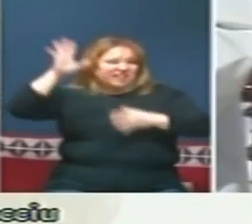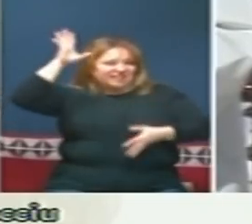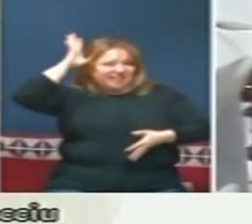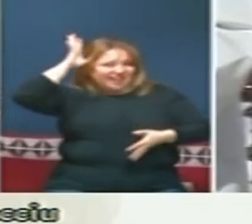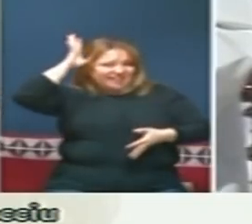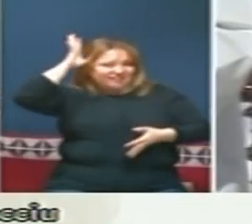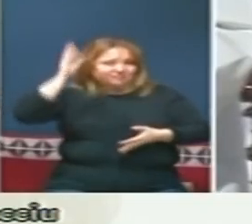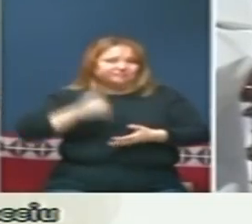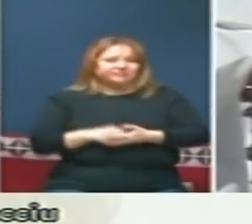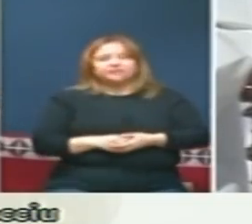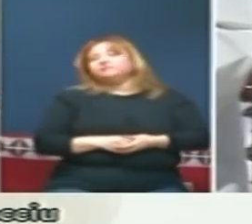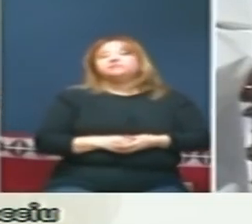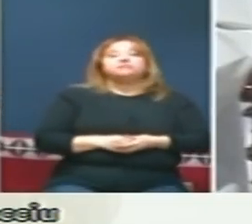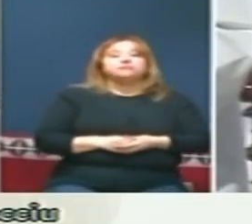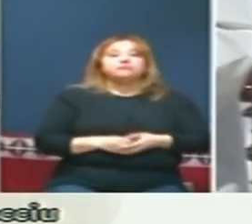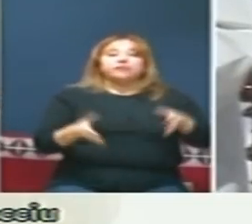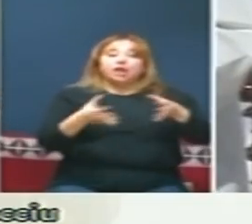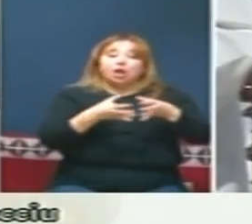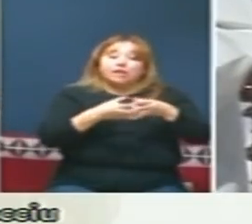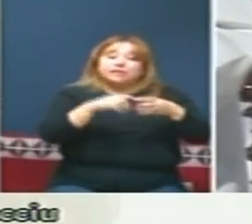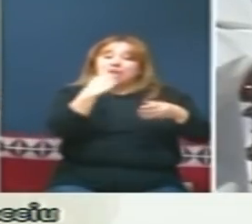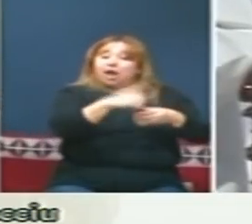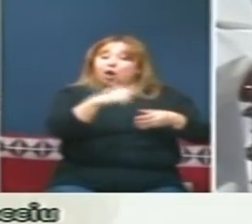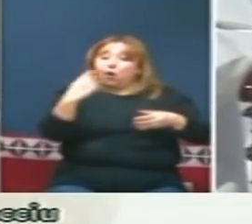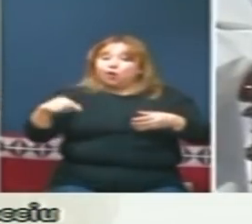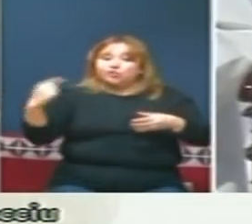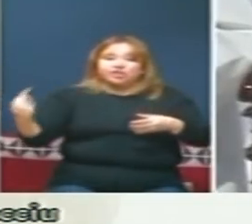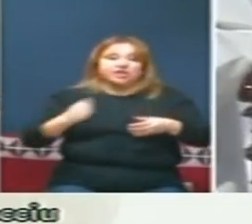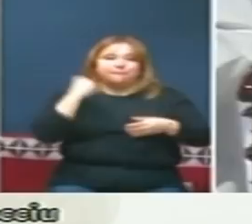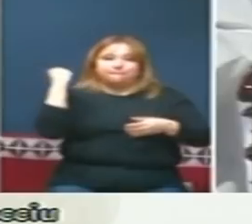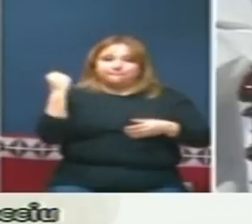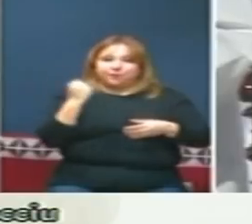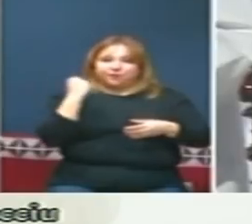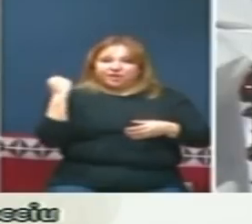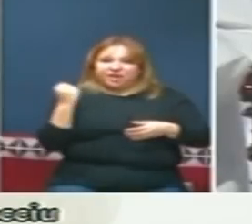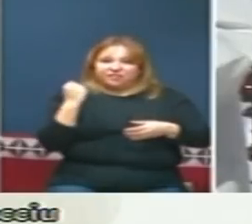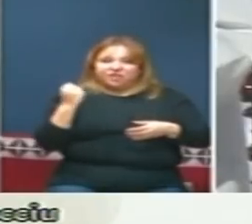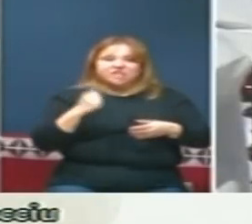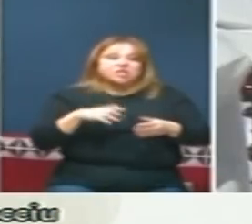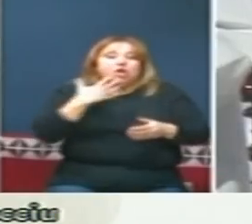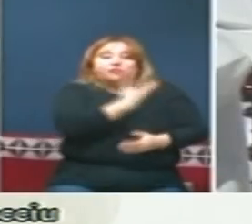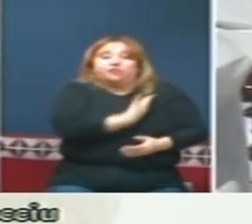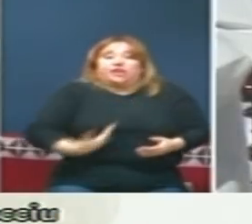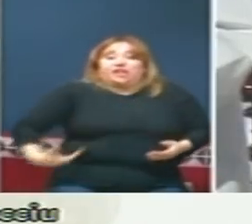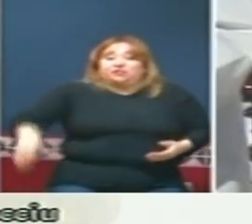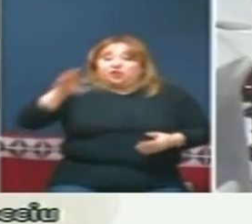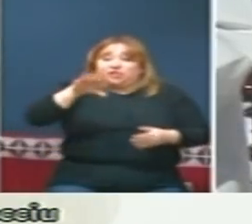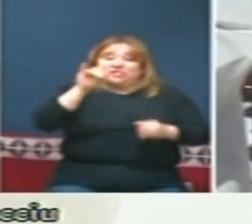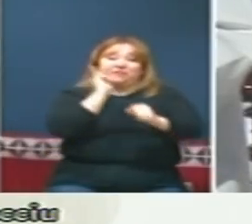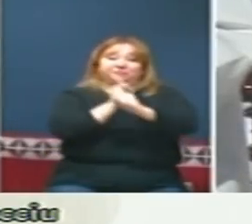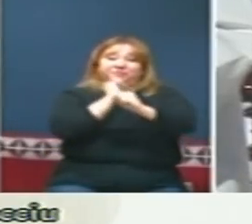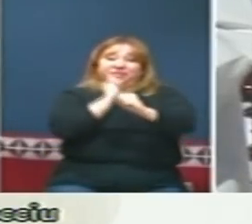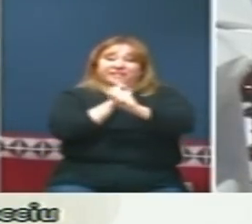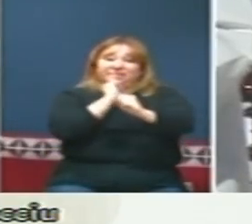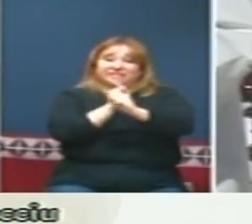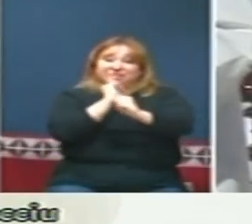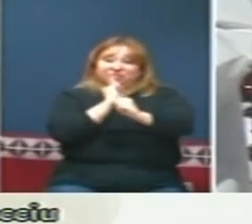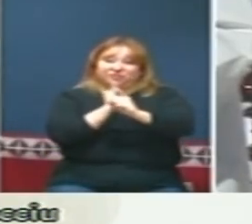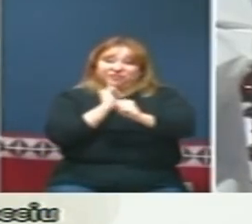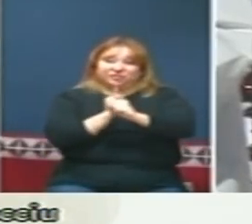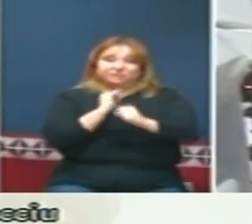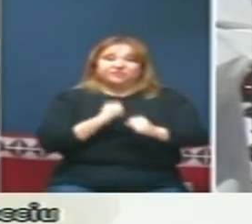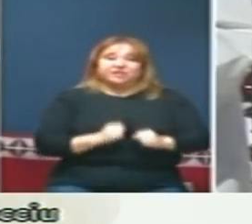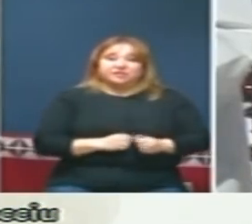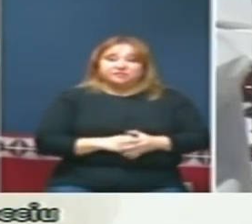de congregationis de cause santorum consulto, autoritate nostra apostolica facultate facimus,